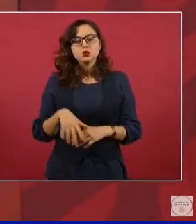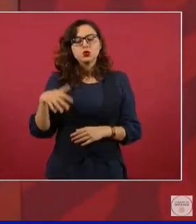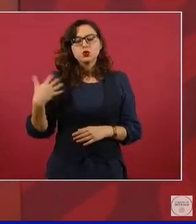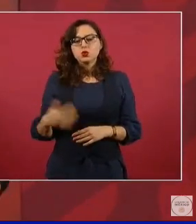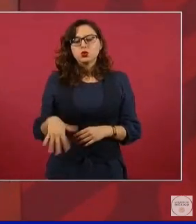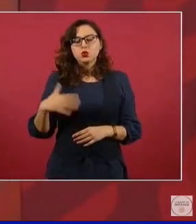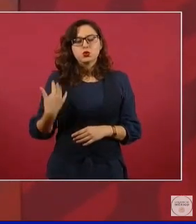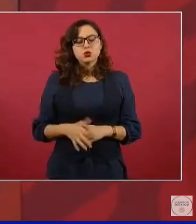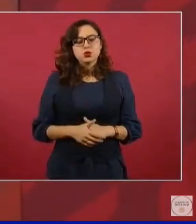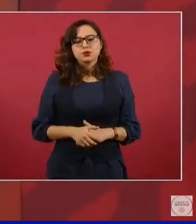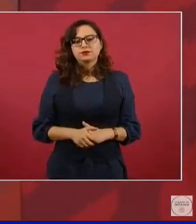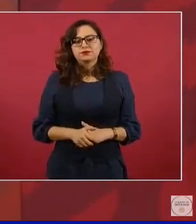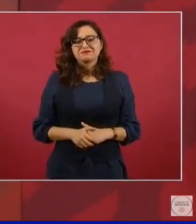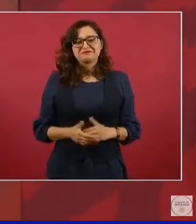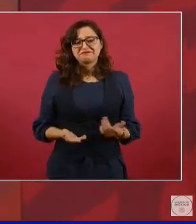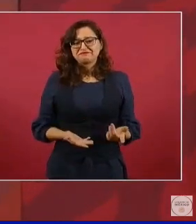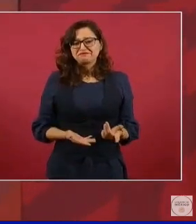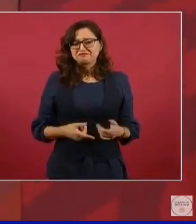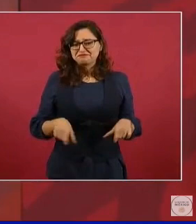pobre,